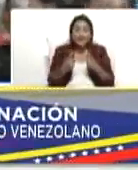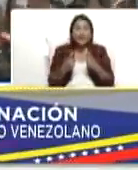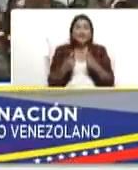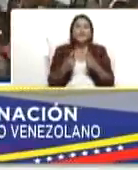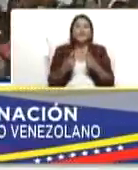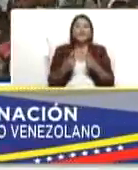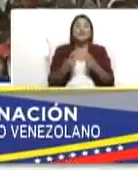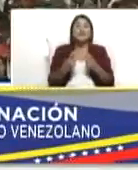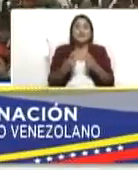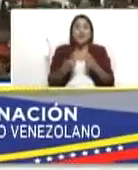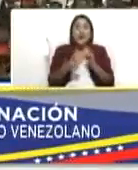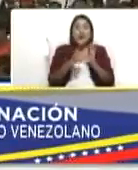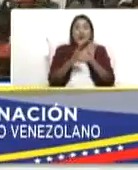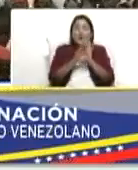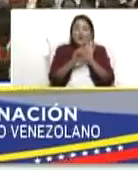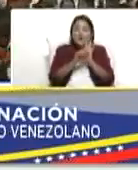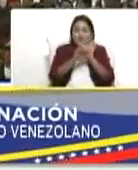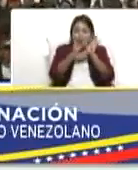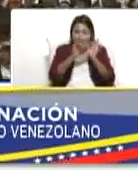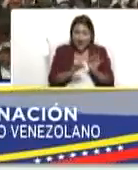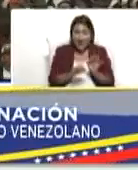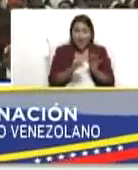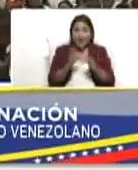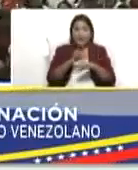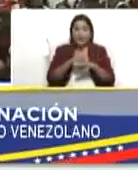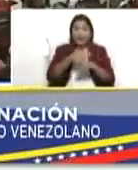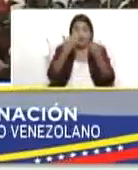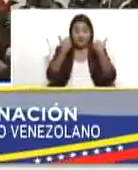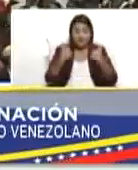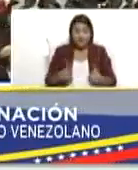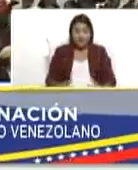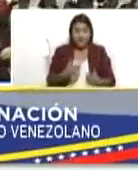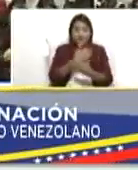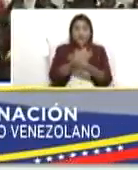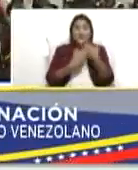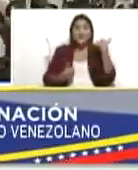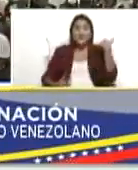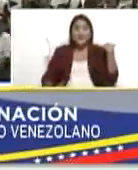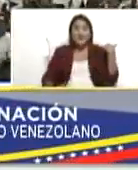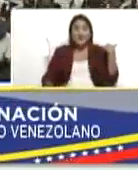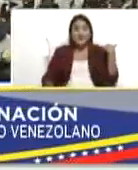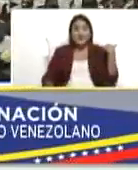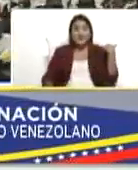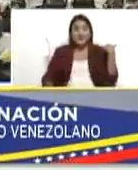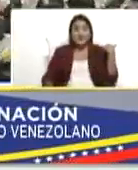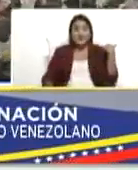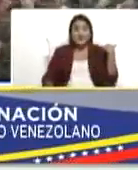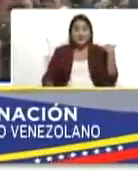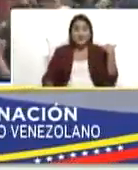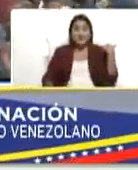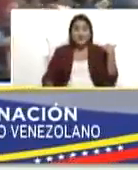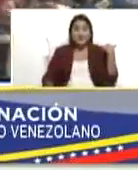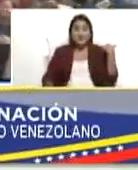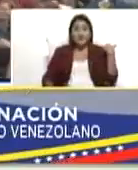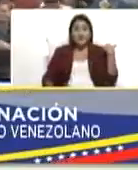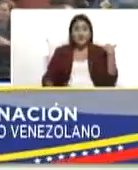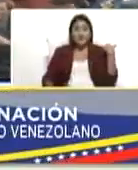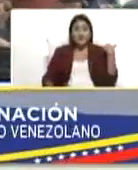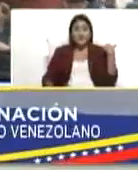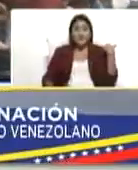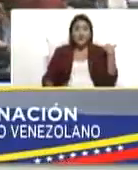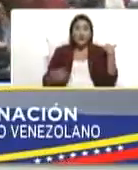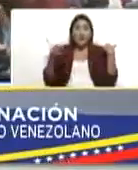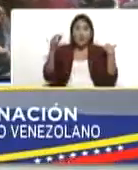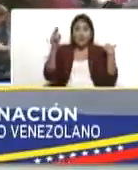constitucional que como presidente de la república estoy